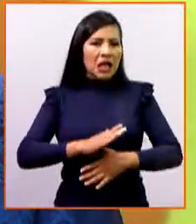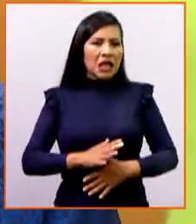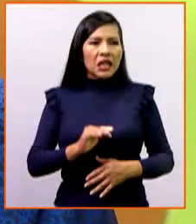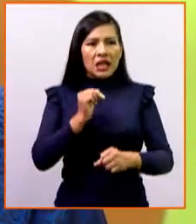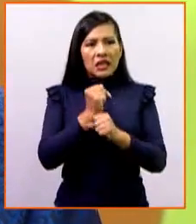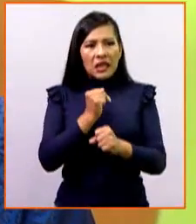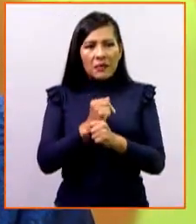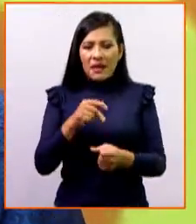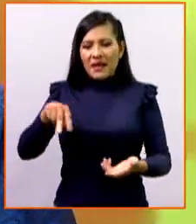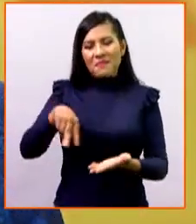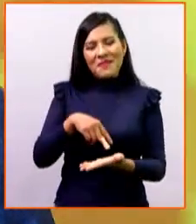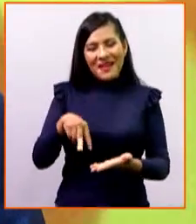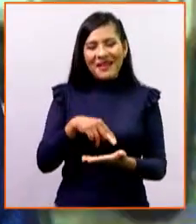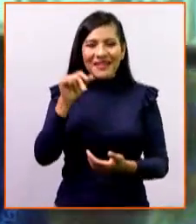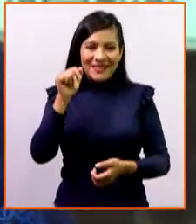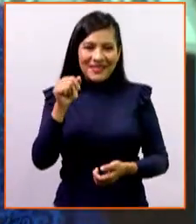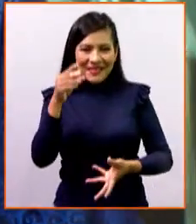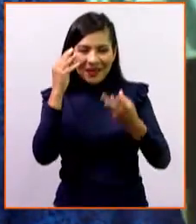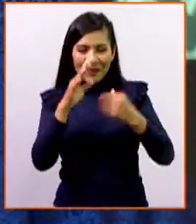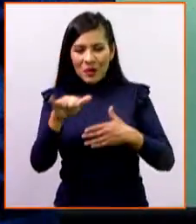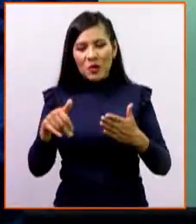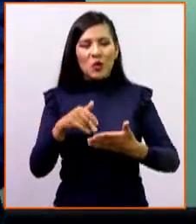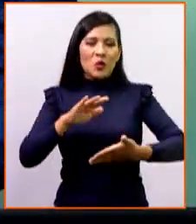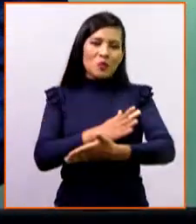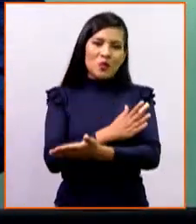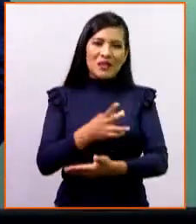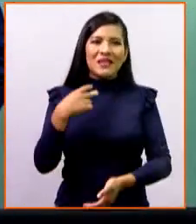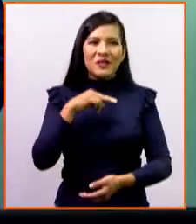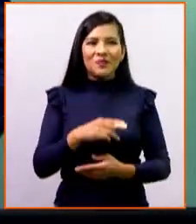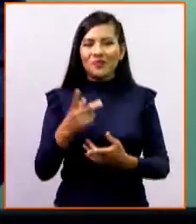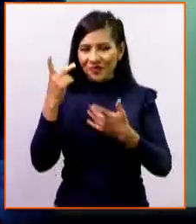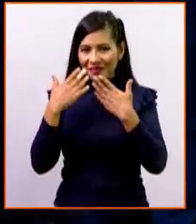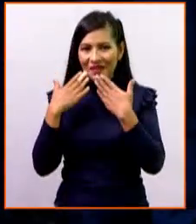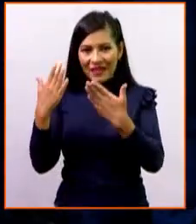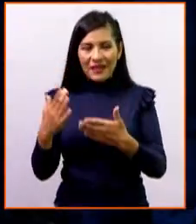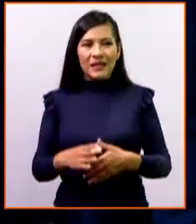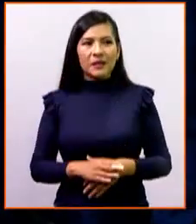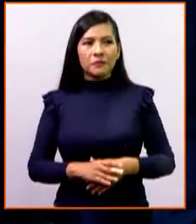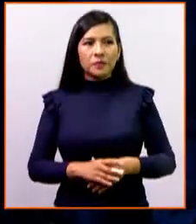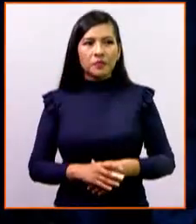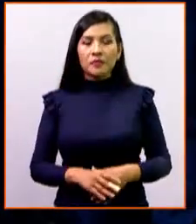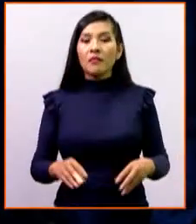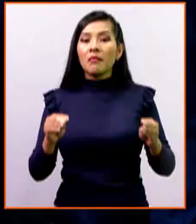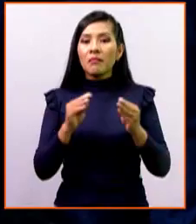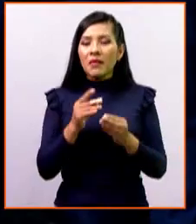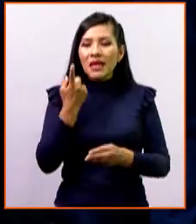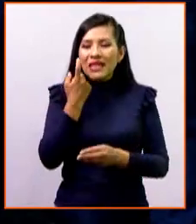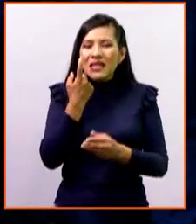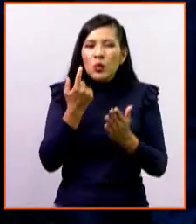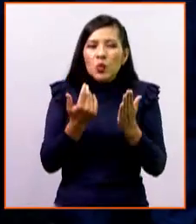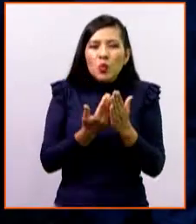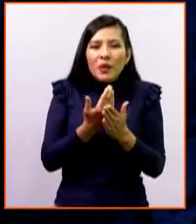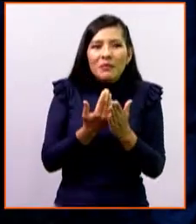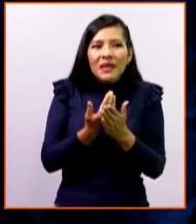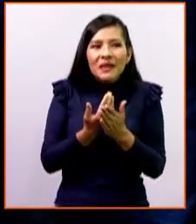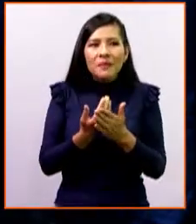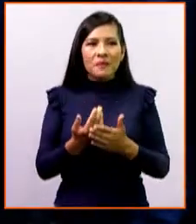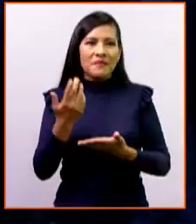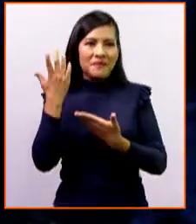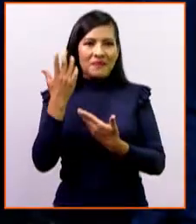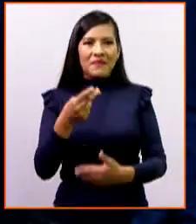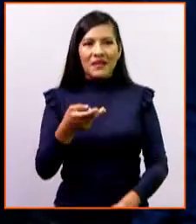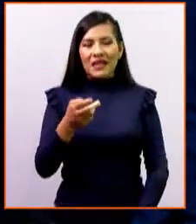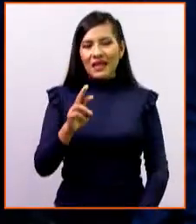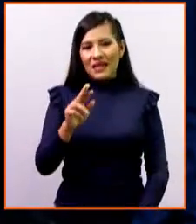Trabajando, bailando y degustando de la música que hacemos. Muchas gracias. ¿Y quiénes son los más nuevitos de Jane? Ah, bueno, Hernán,